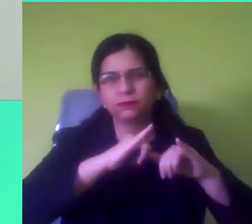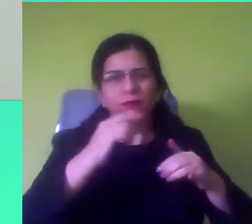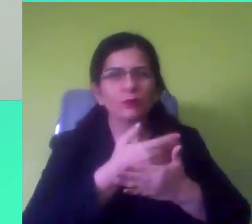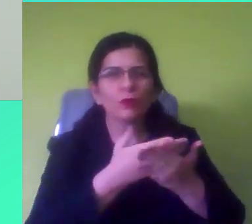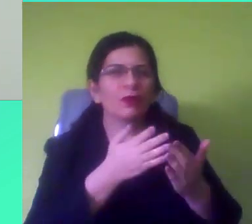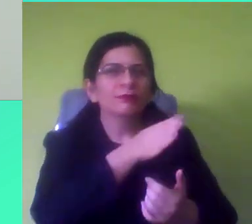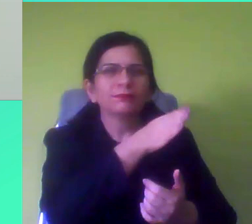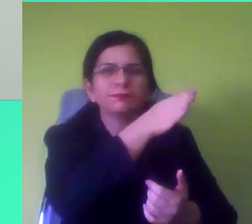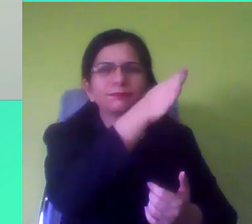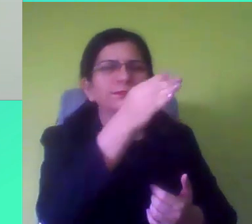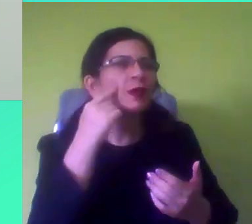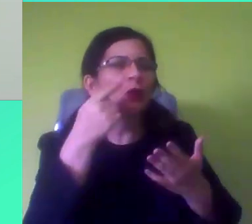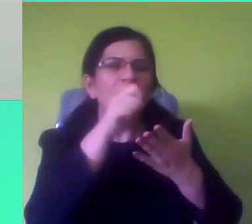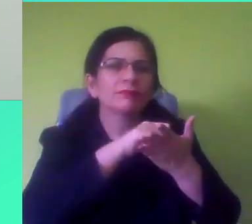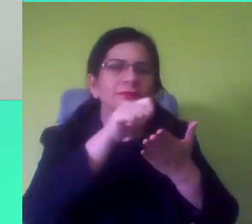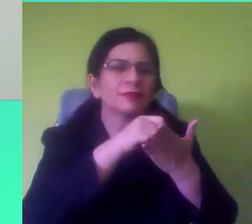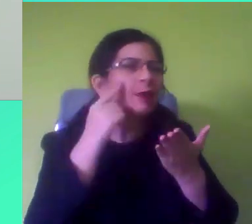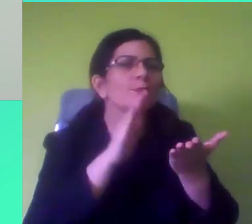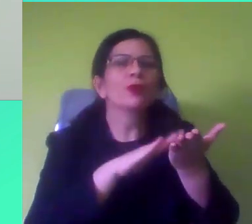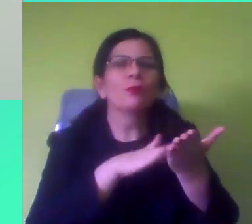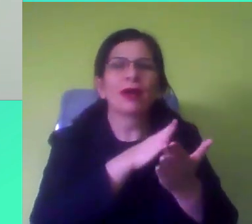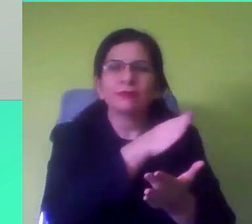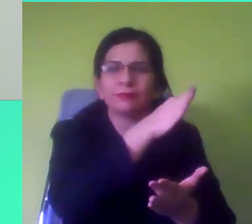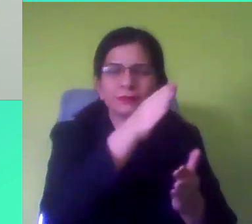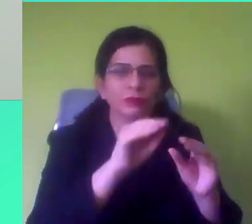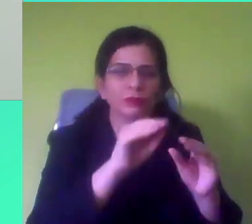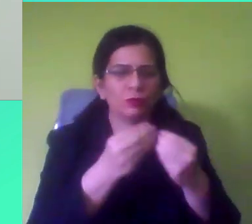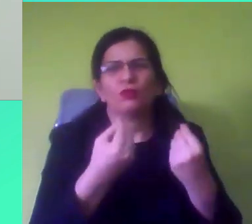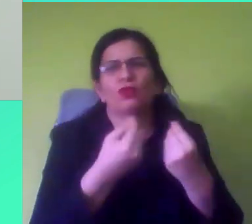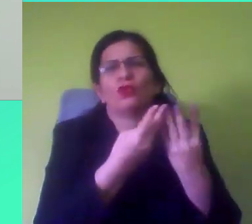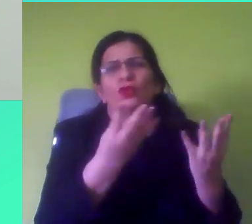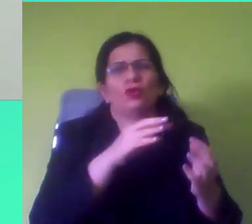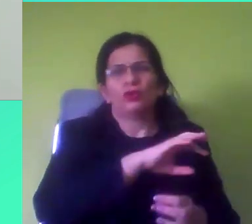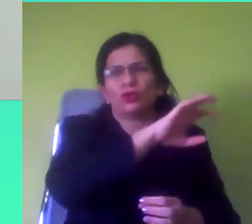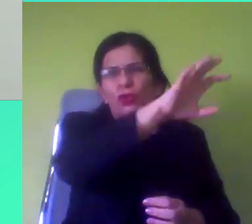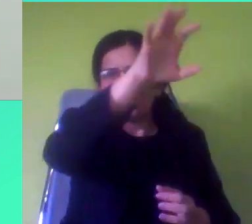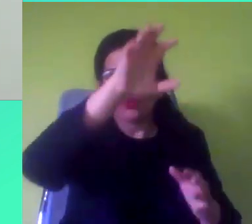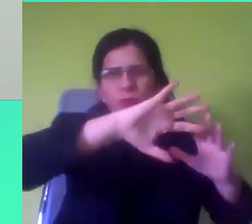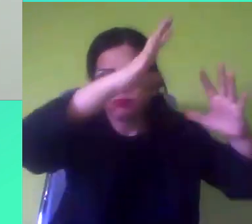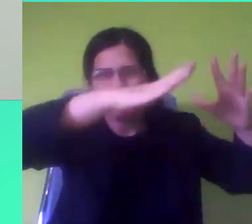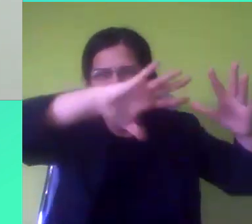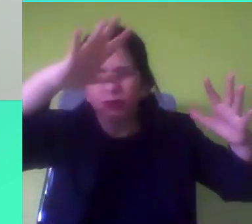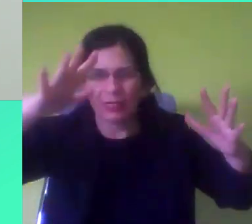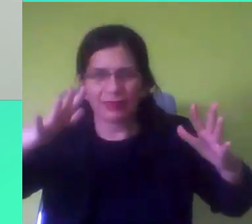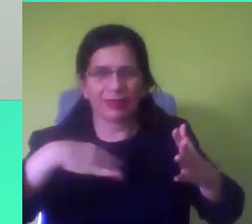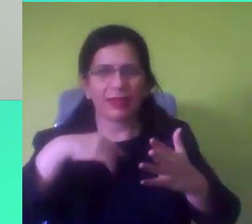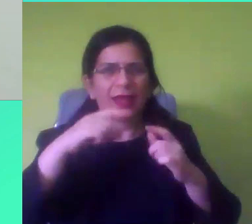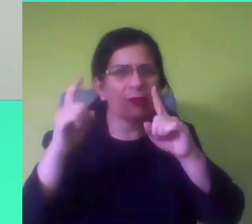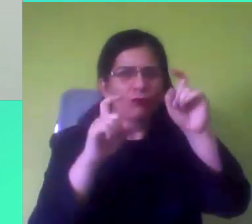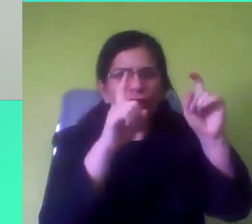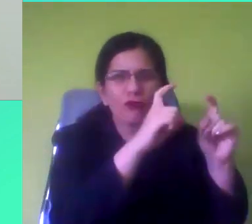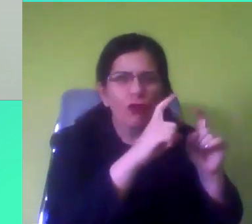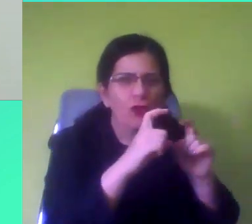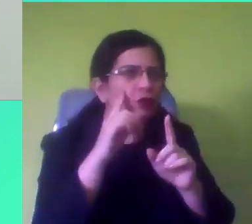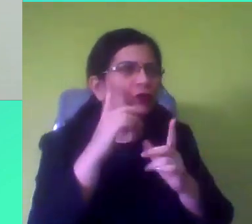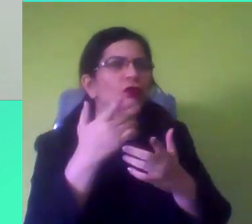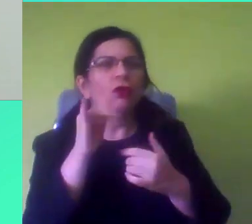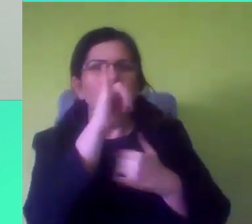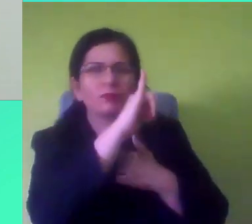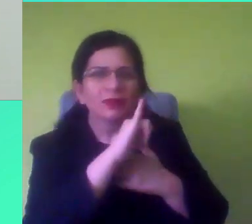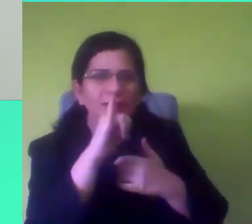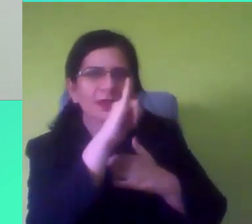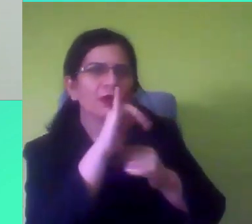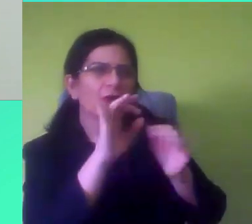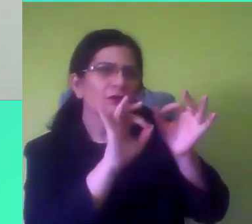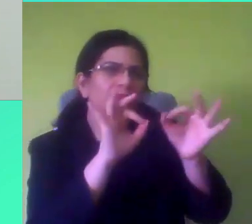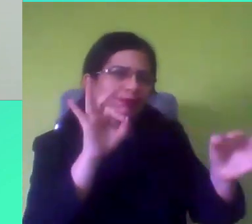en terreno de casi 2.000 glaciares, 1.841 glaciares, de los cuales tenemos registros fotográficos, toma